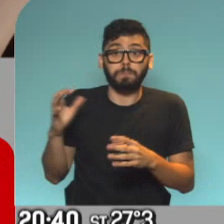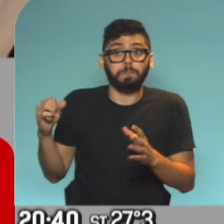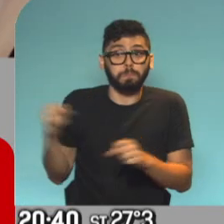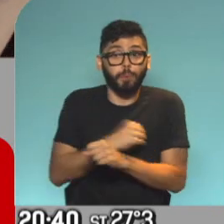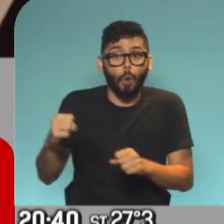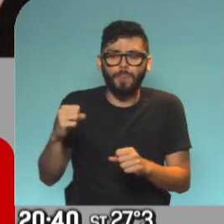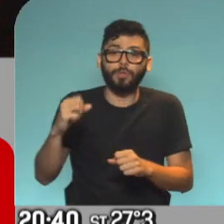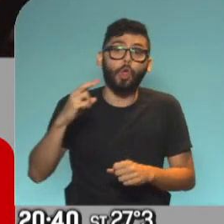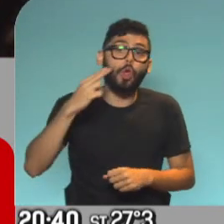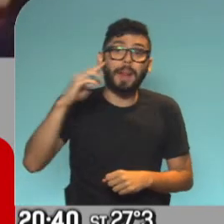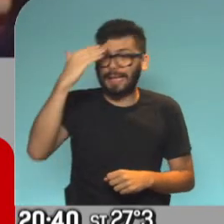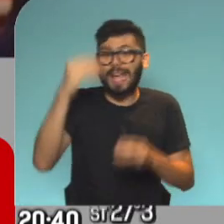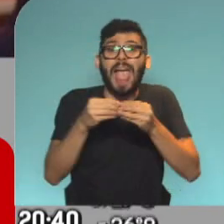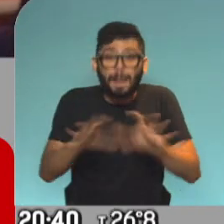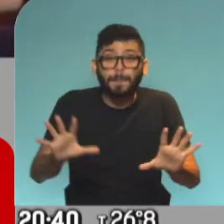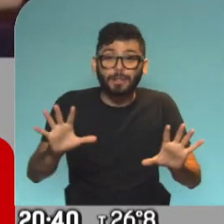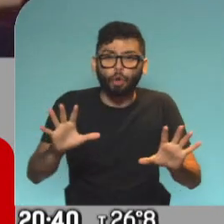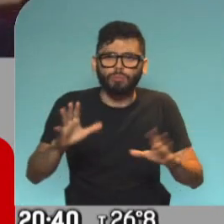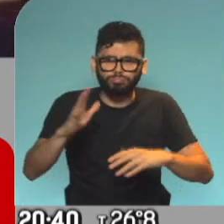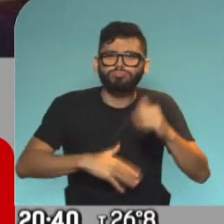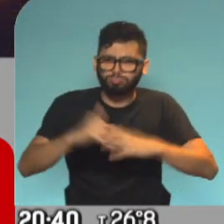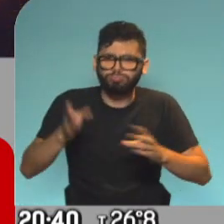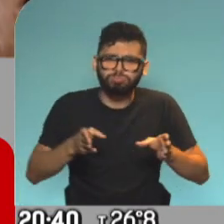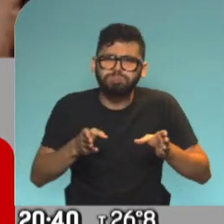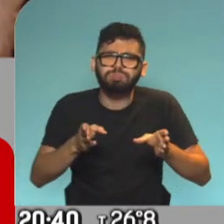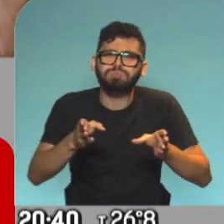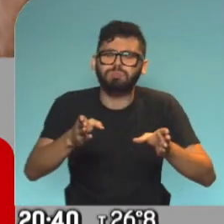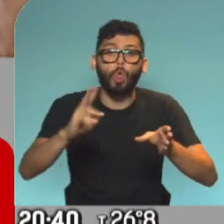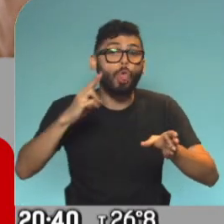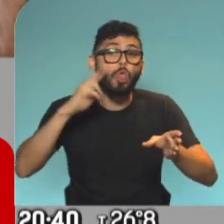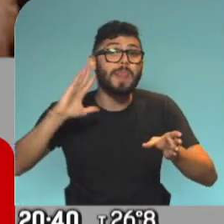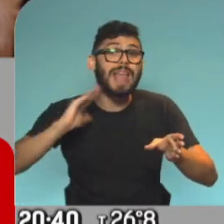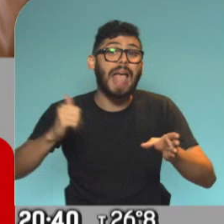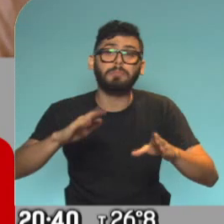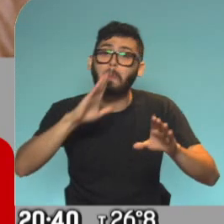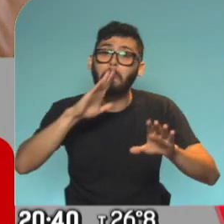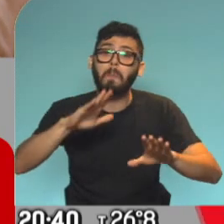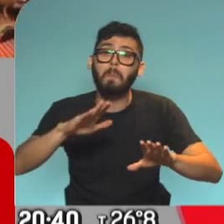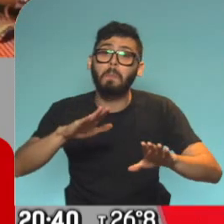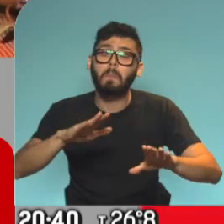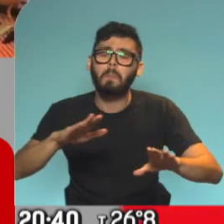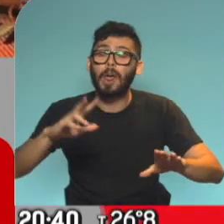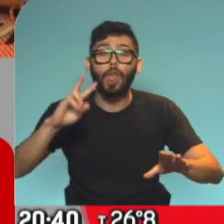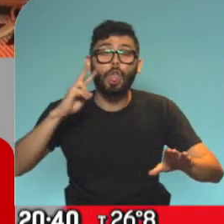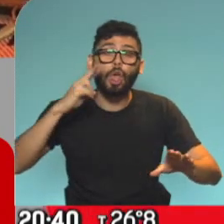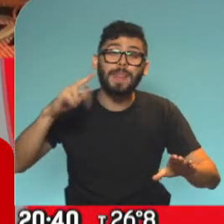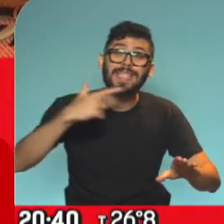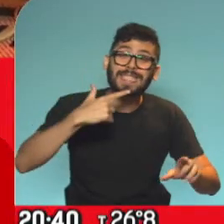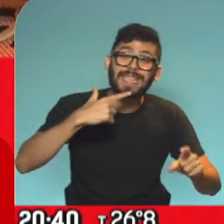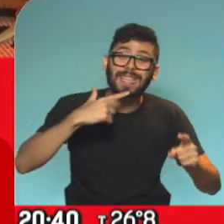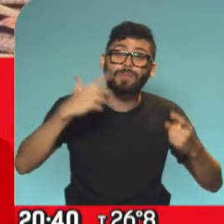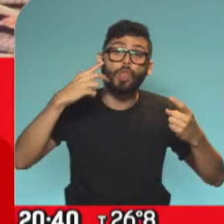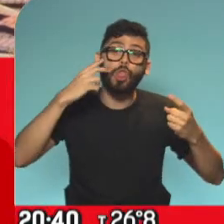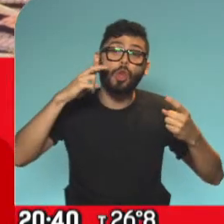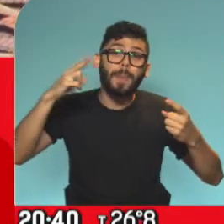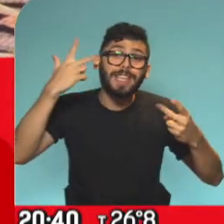el 2016 se empezó a ralentizar la obra, se empezó a enlentecer. Y ya en el 2017, 2018 y 2019 se